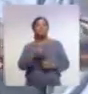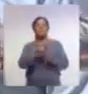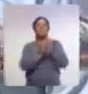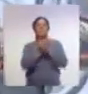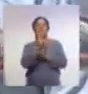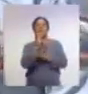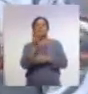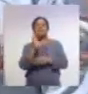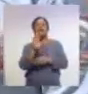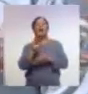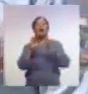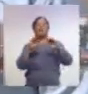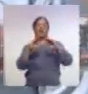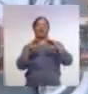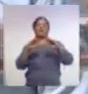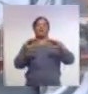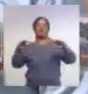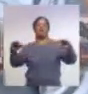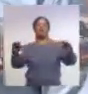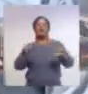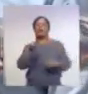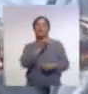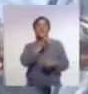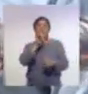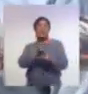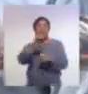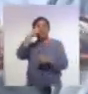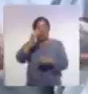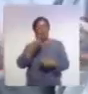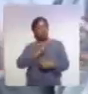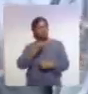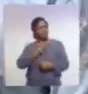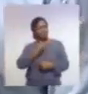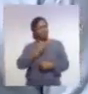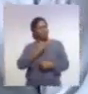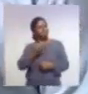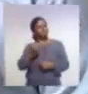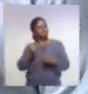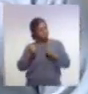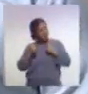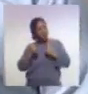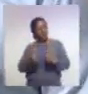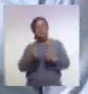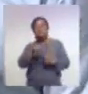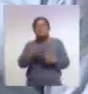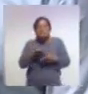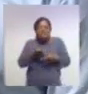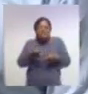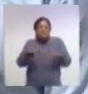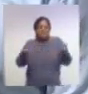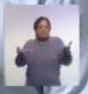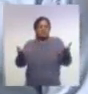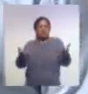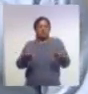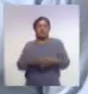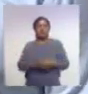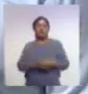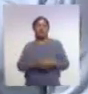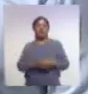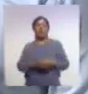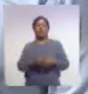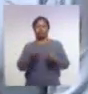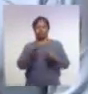tal. Es especial precisamente para que pueda resistir. Es un poquito, es fino como tal, no es muy largo, no es tan